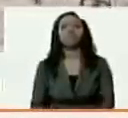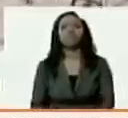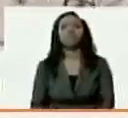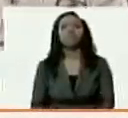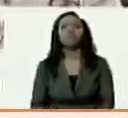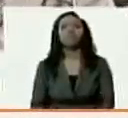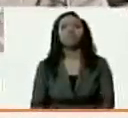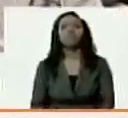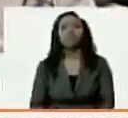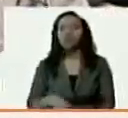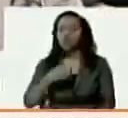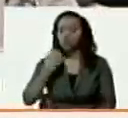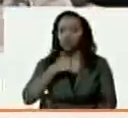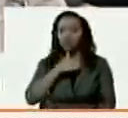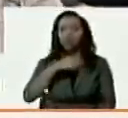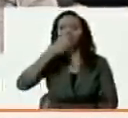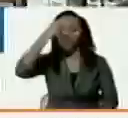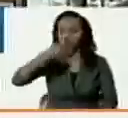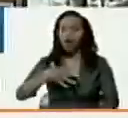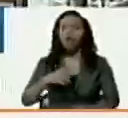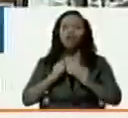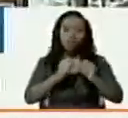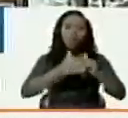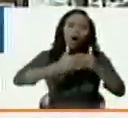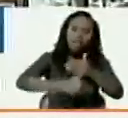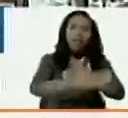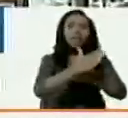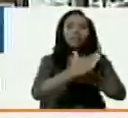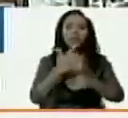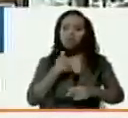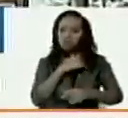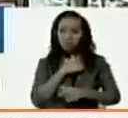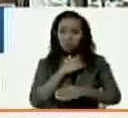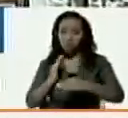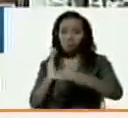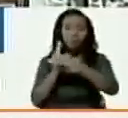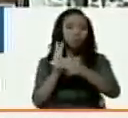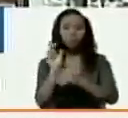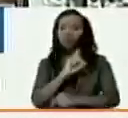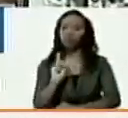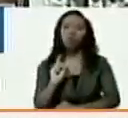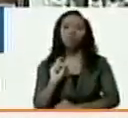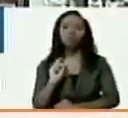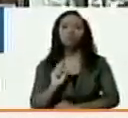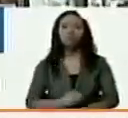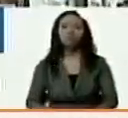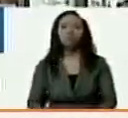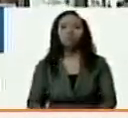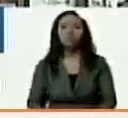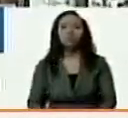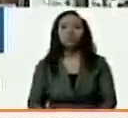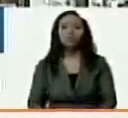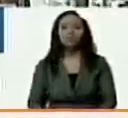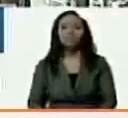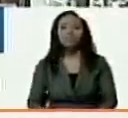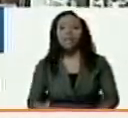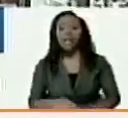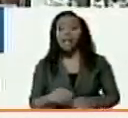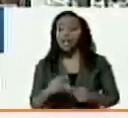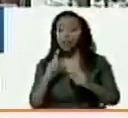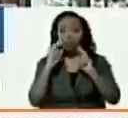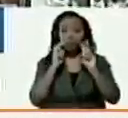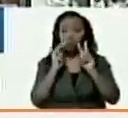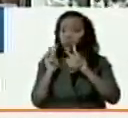Como buenos necios. Seguimos adelante. No nos detuvimos. Y de repente comenzaron los pueblos a despertar.